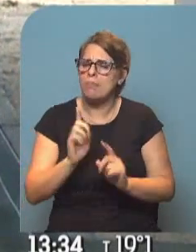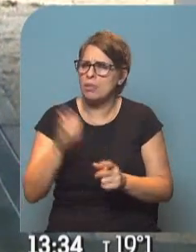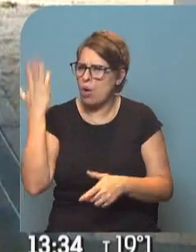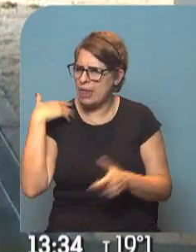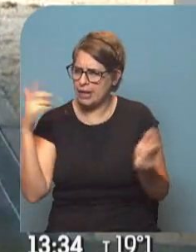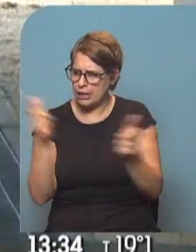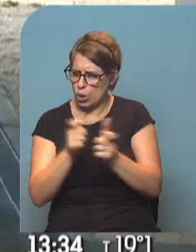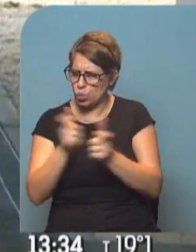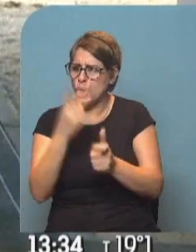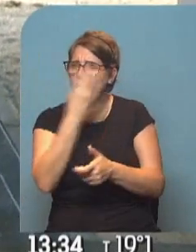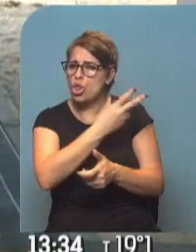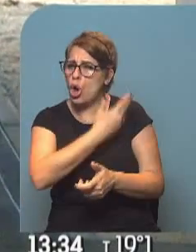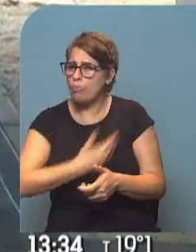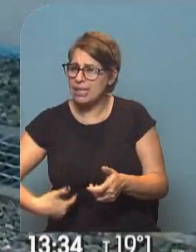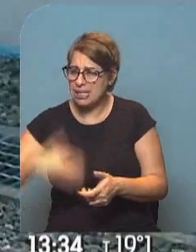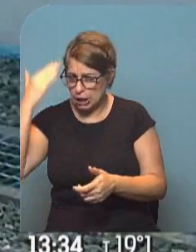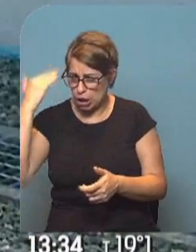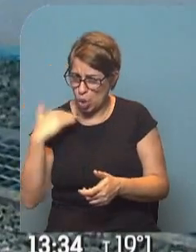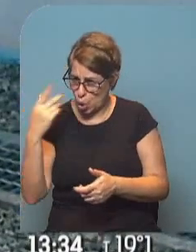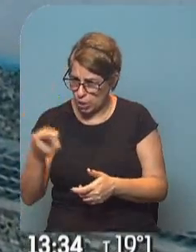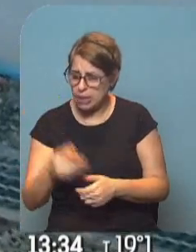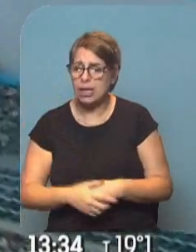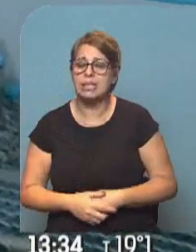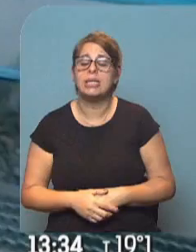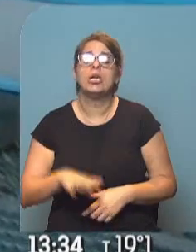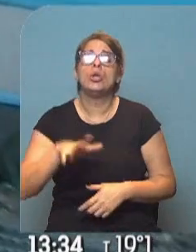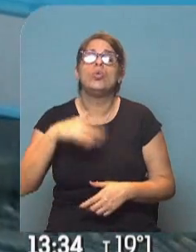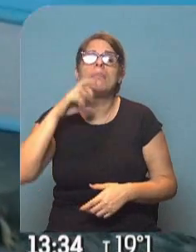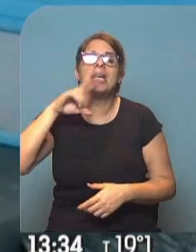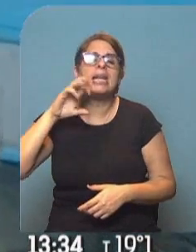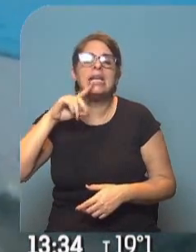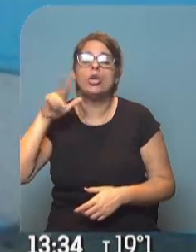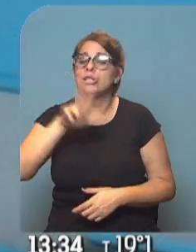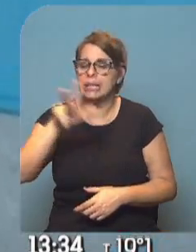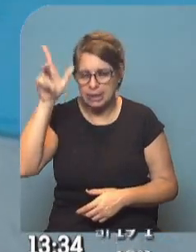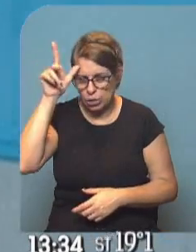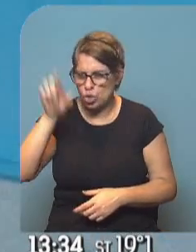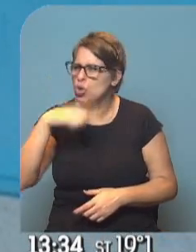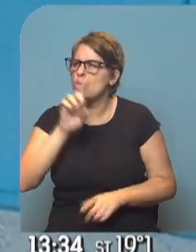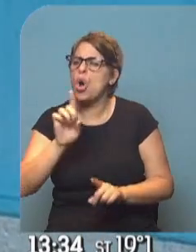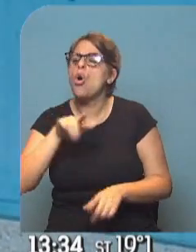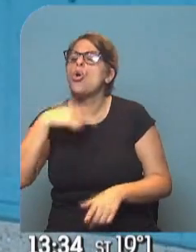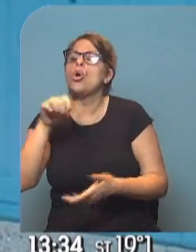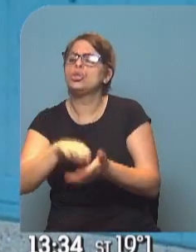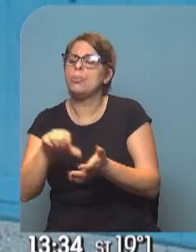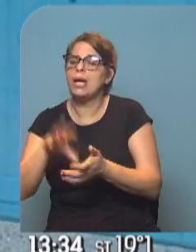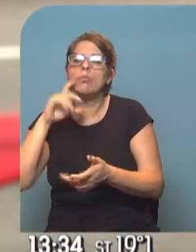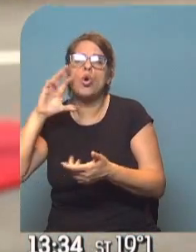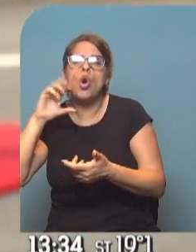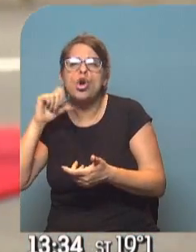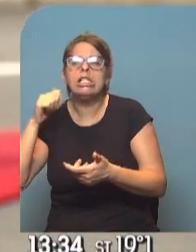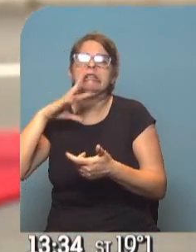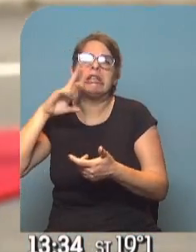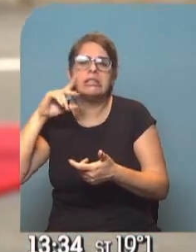reunieron los dos líderes de las Coreas, es decir, en el paralelo 38, y no en otro país como podría ser Mongolia o